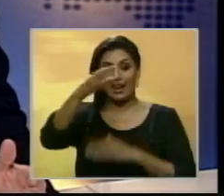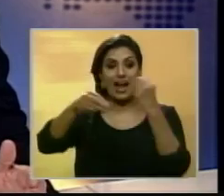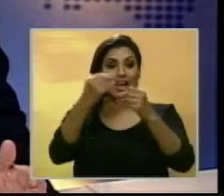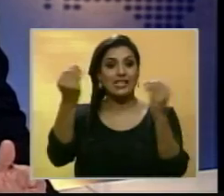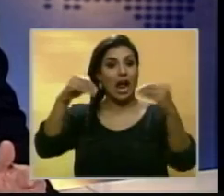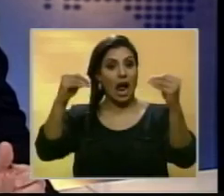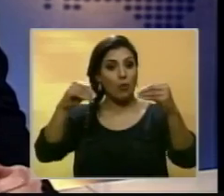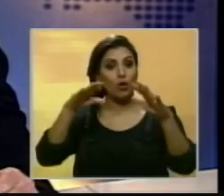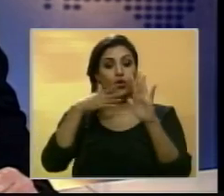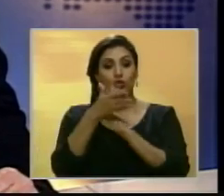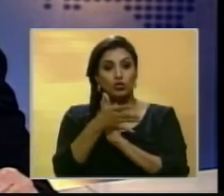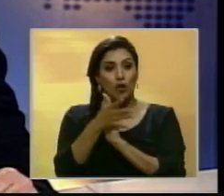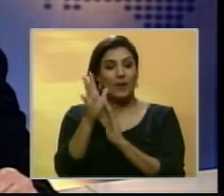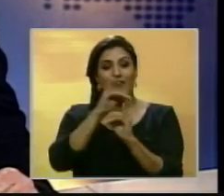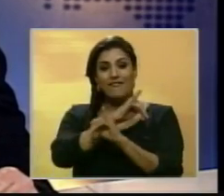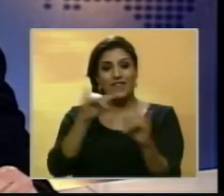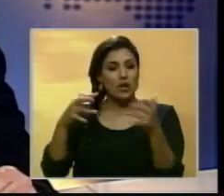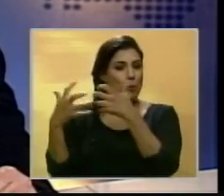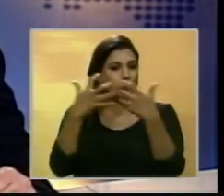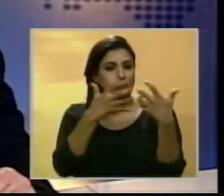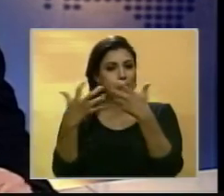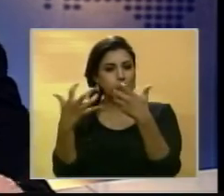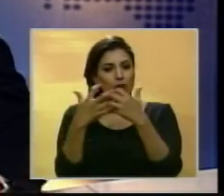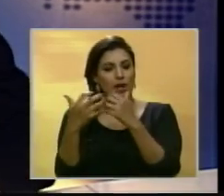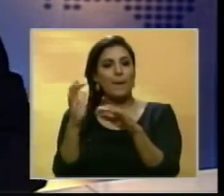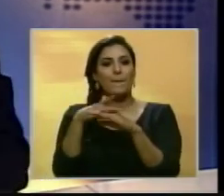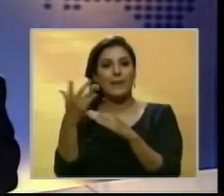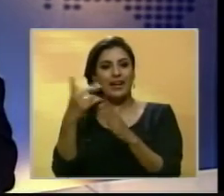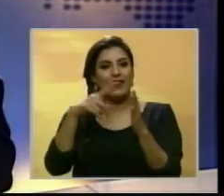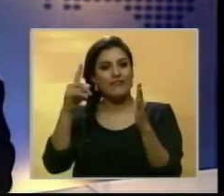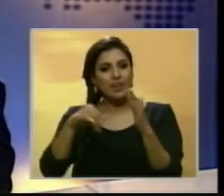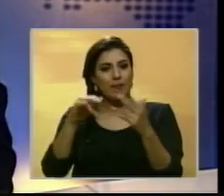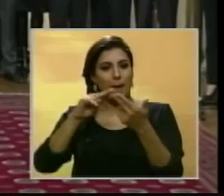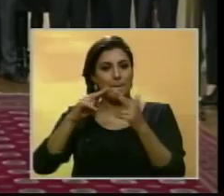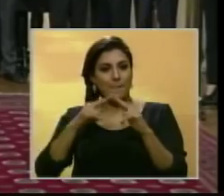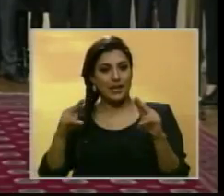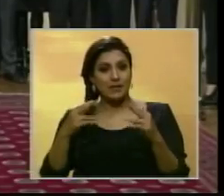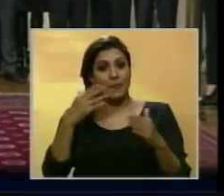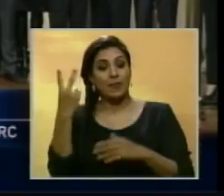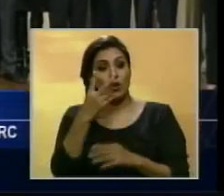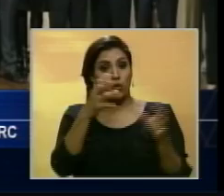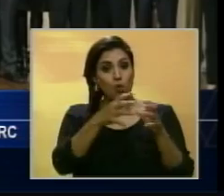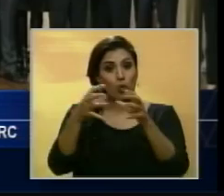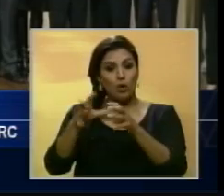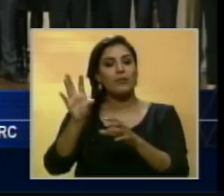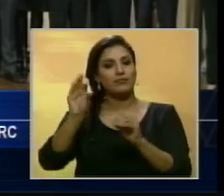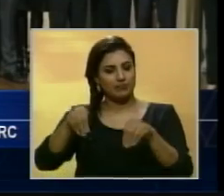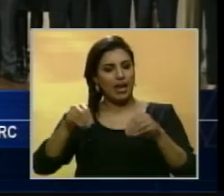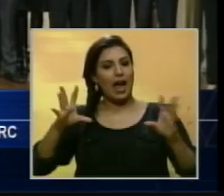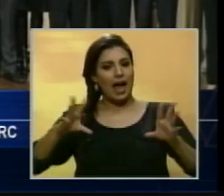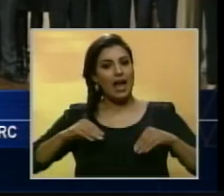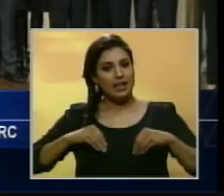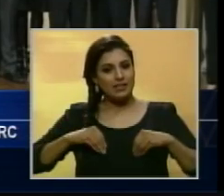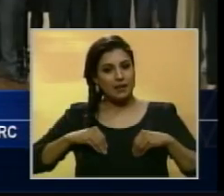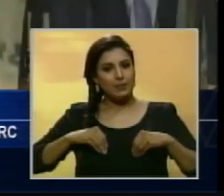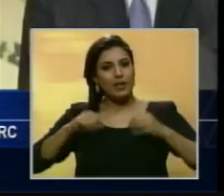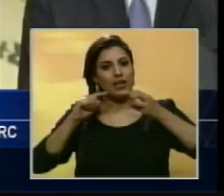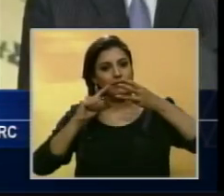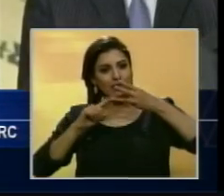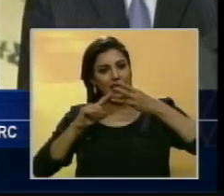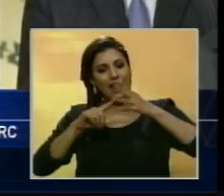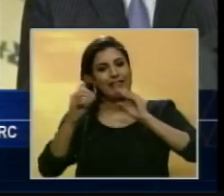a un acuerdo sobre el fin del conflicto, paso previo para la firma de la paz. Ambas partes lograron aceptación en el punto 3